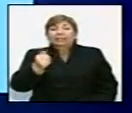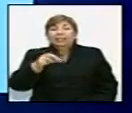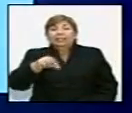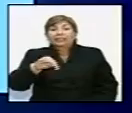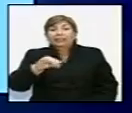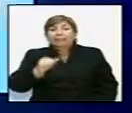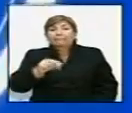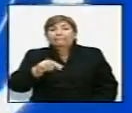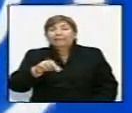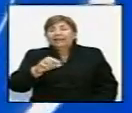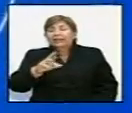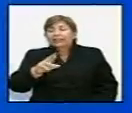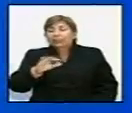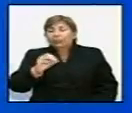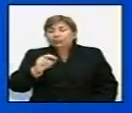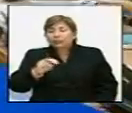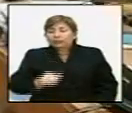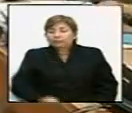Pariona.